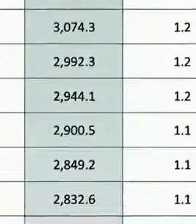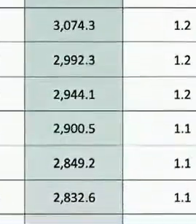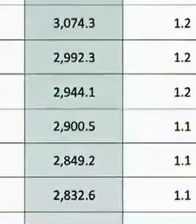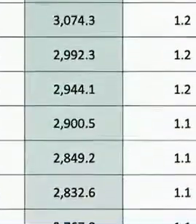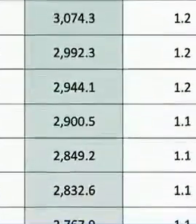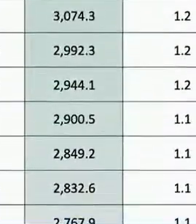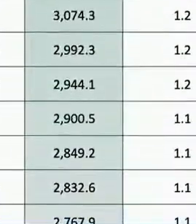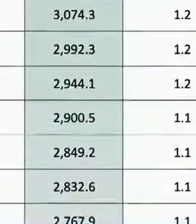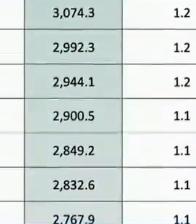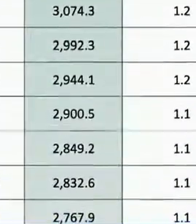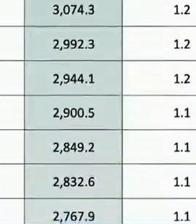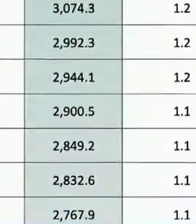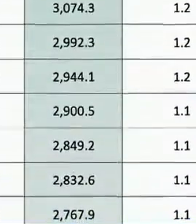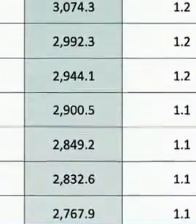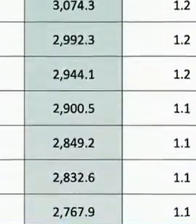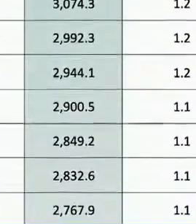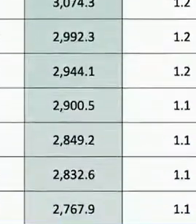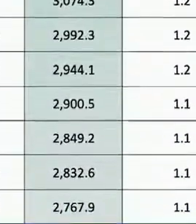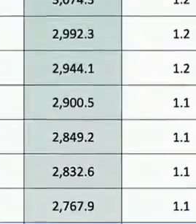Brasil.